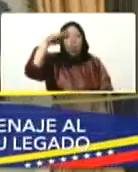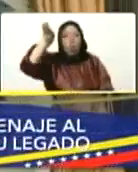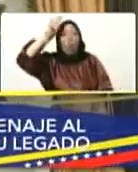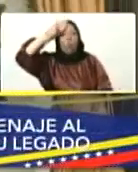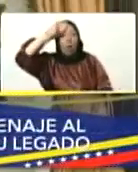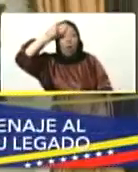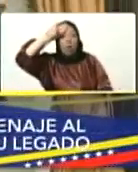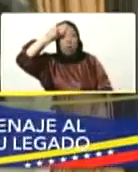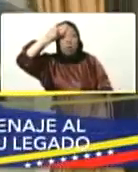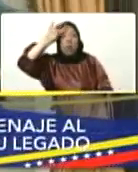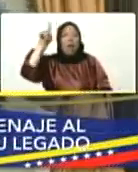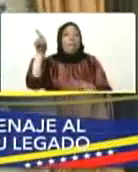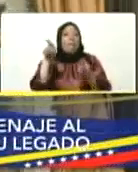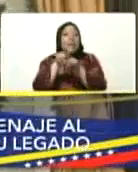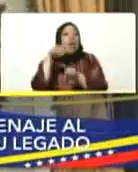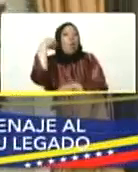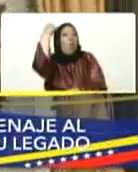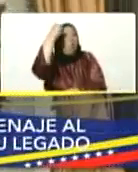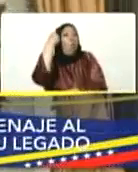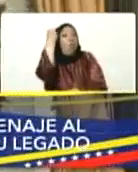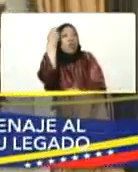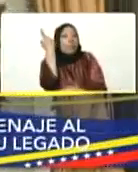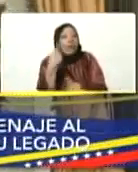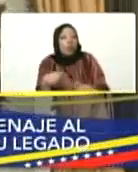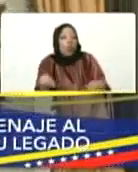visión, Bolívar y Martí, la misma visión.